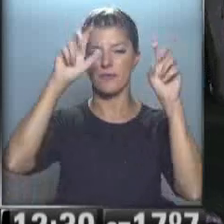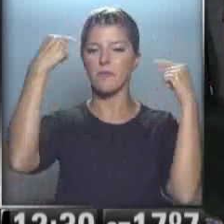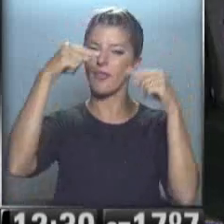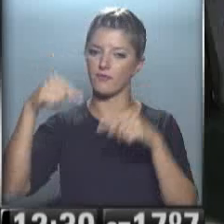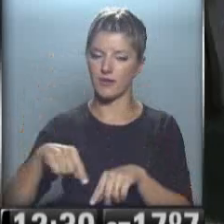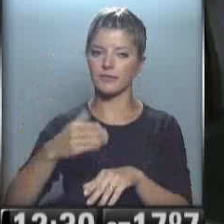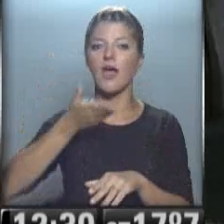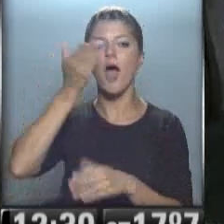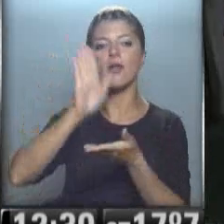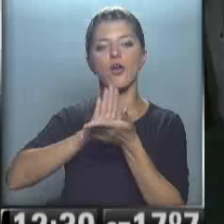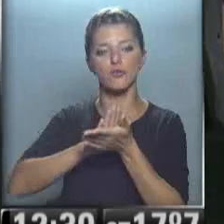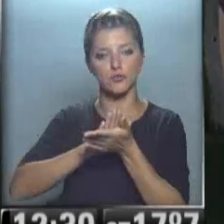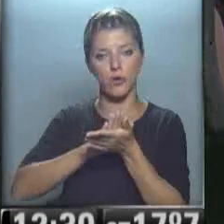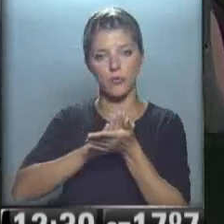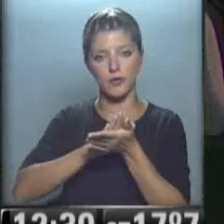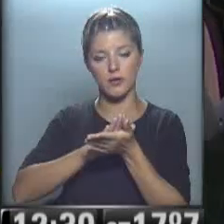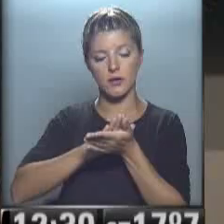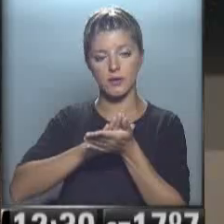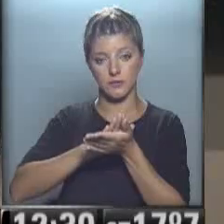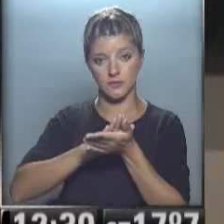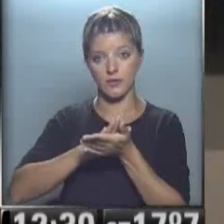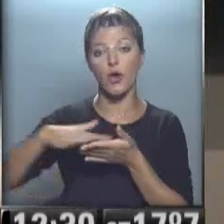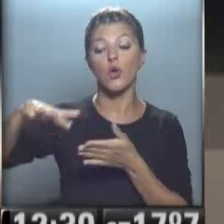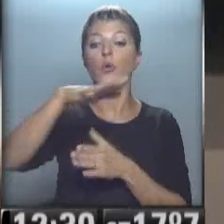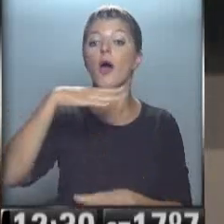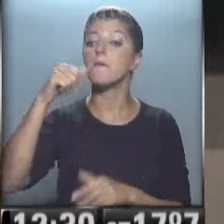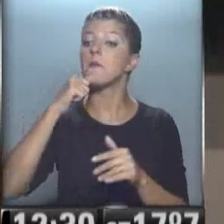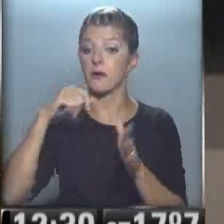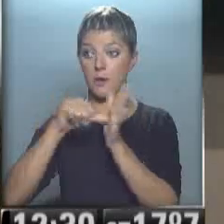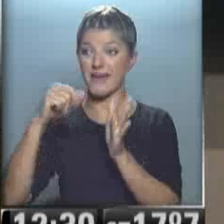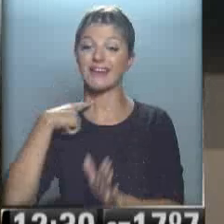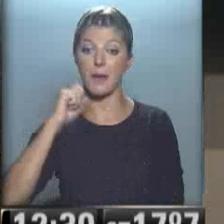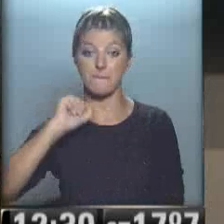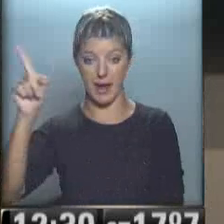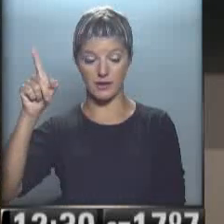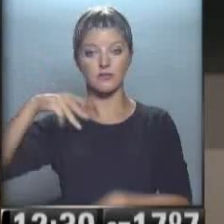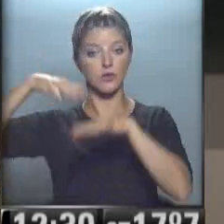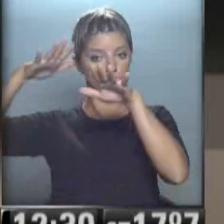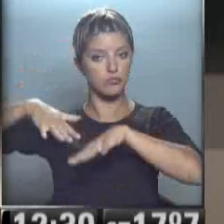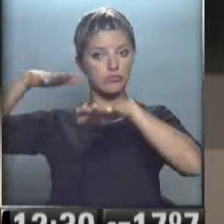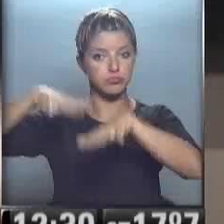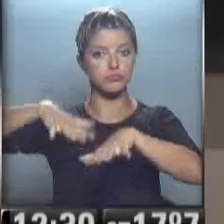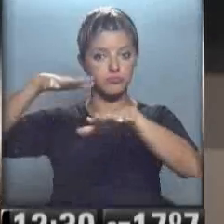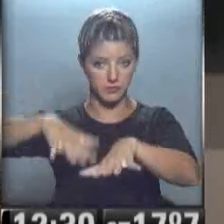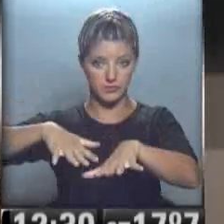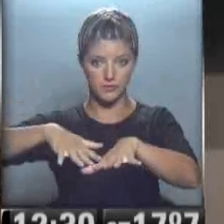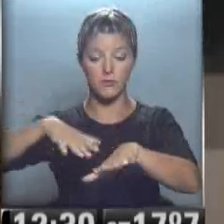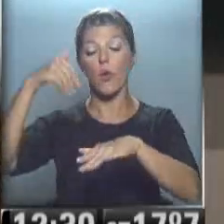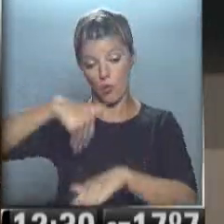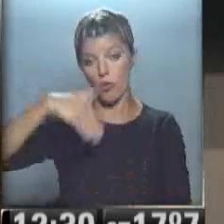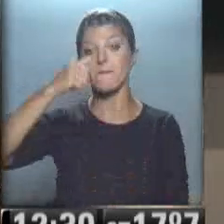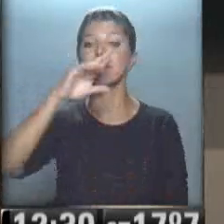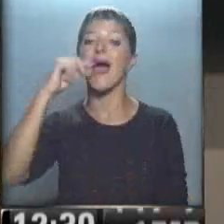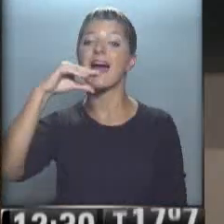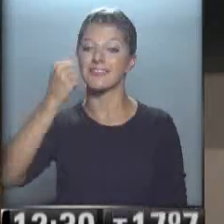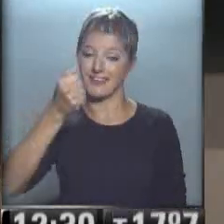girando hablando de de girar desde muchos lugares de de España hacia Madrid están marchando para una marcha valga la redundancia hoy